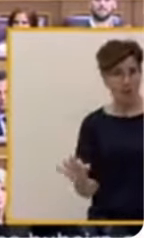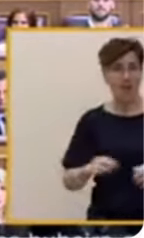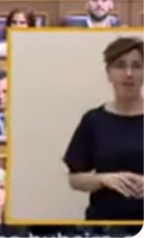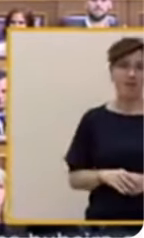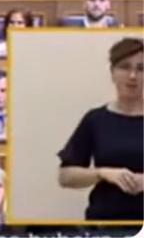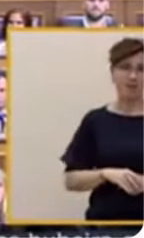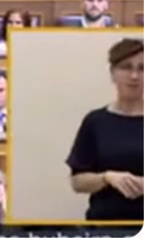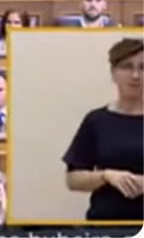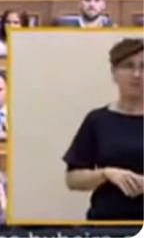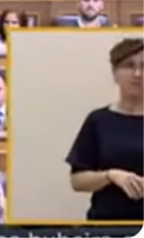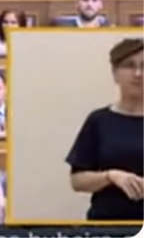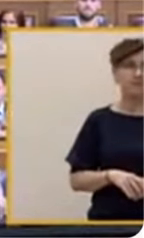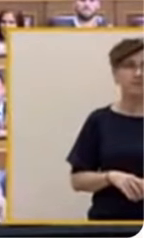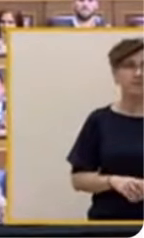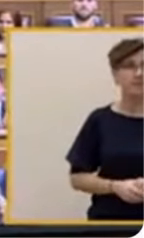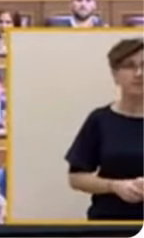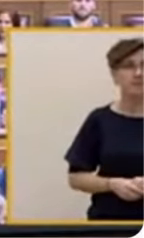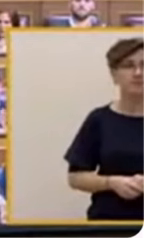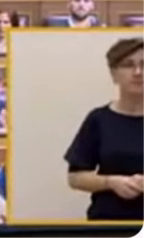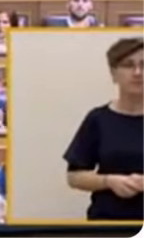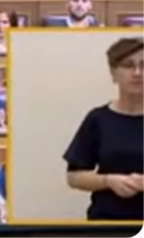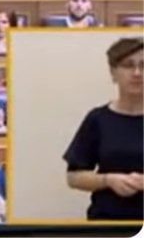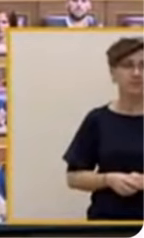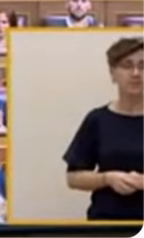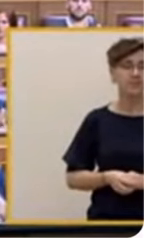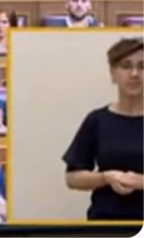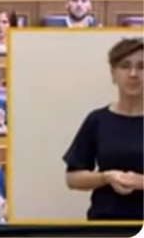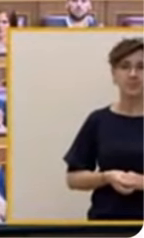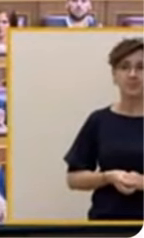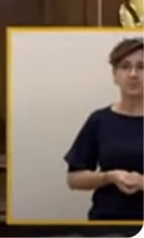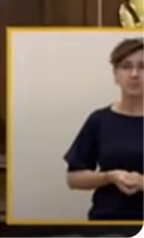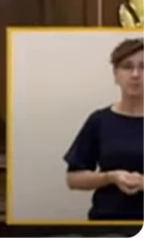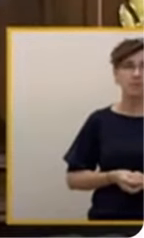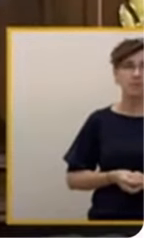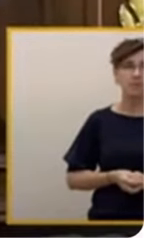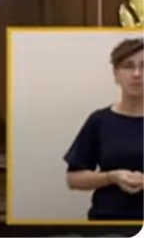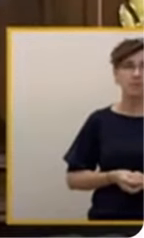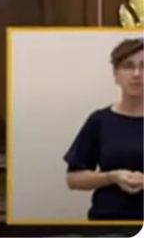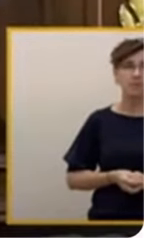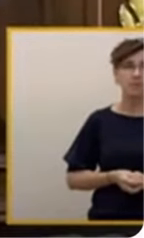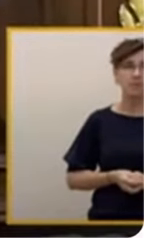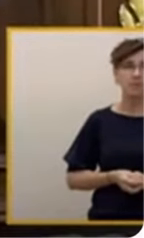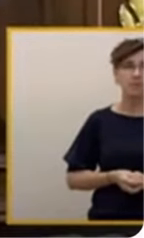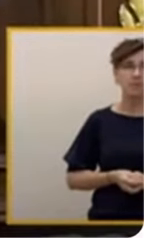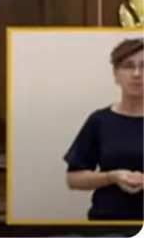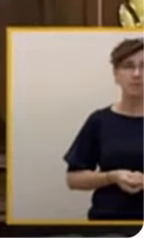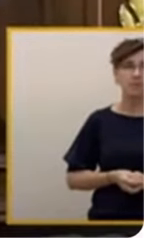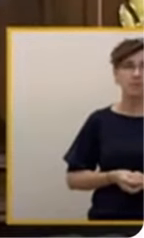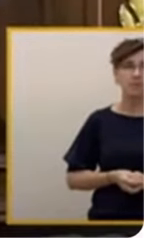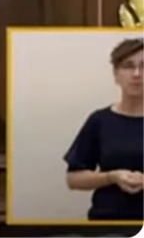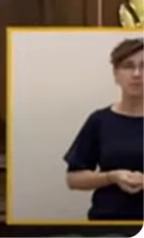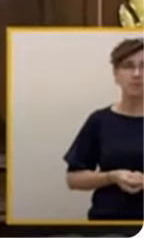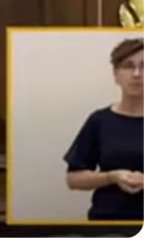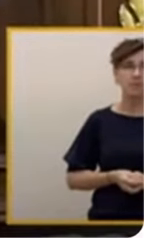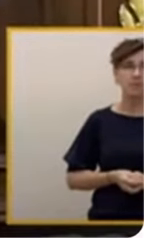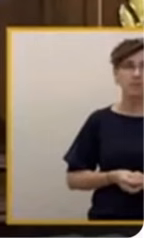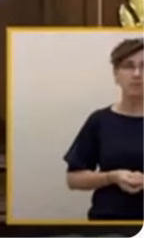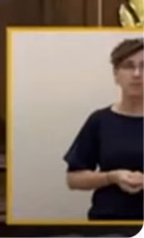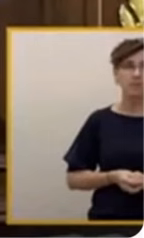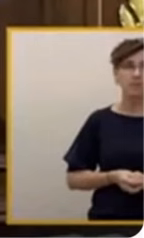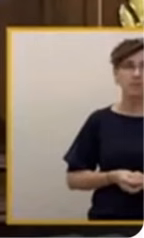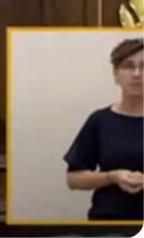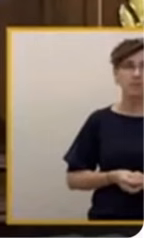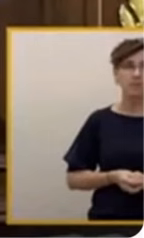Porque esta es la deuda moral. Curioso que Pedro Sánchez hable de Venezuela el